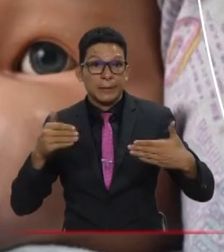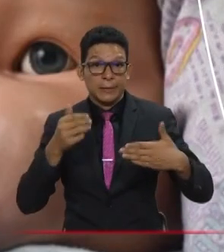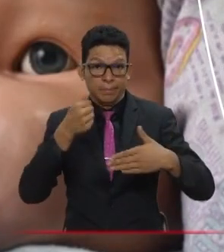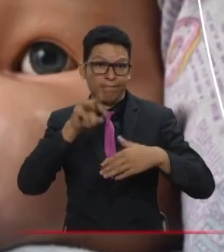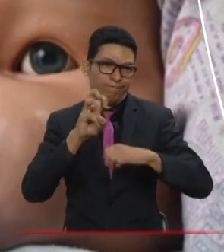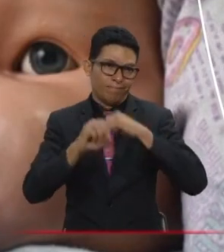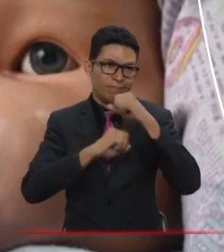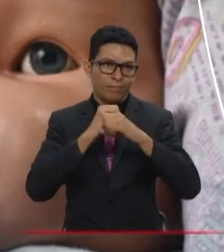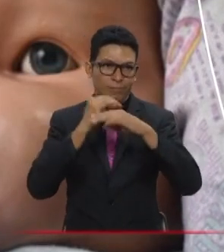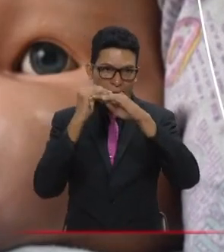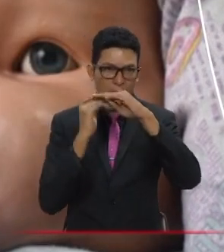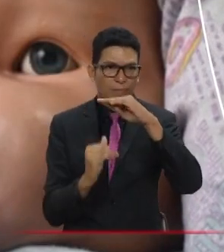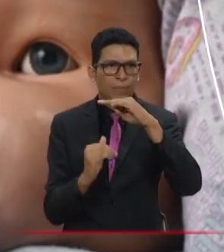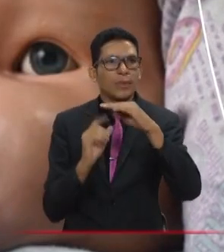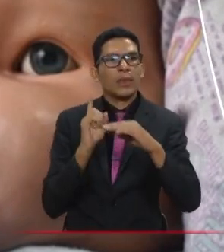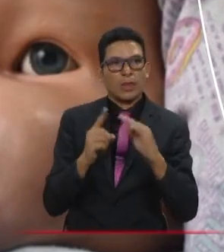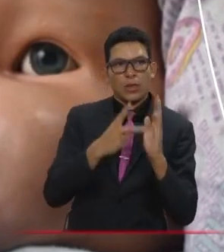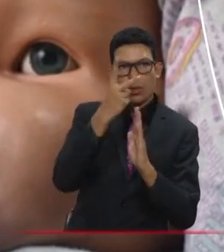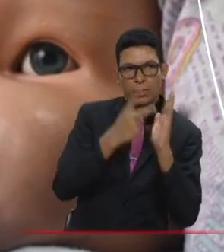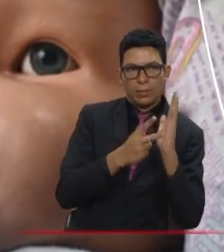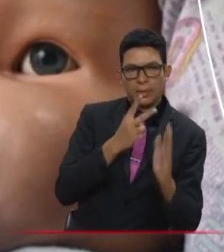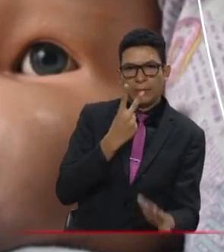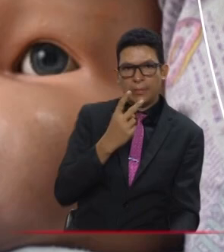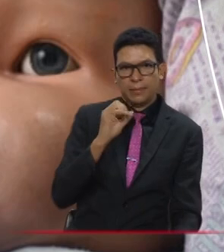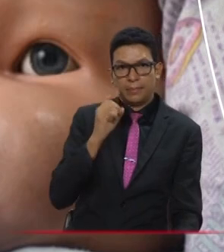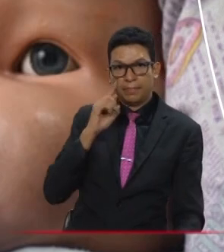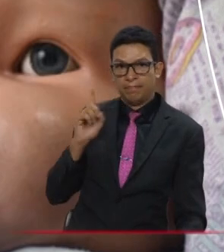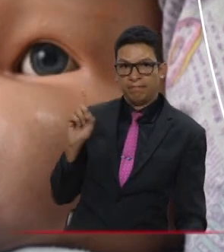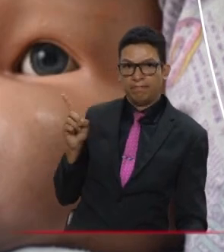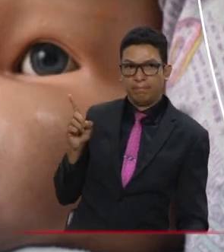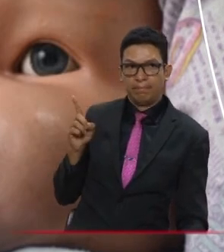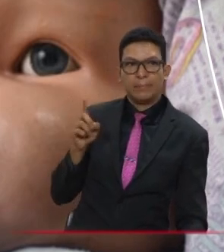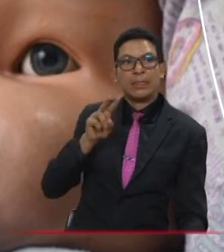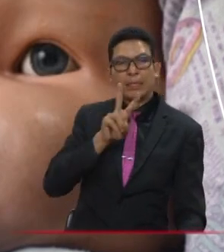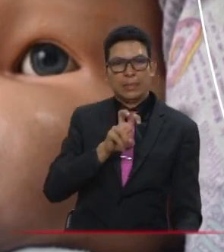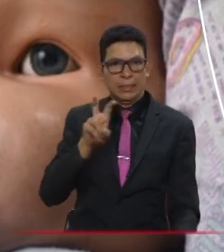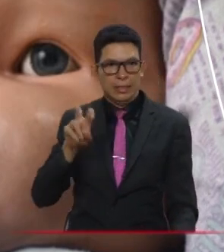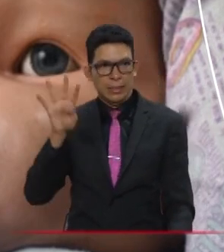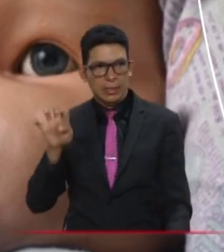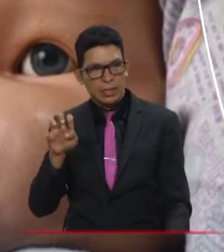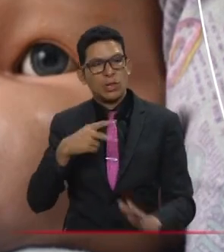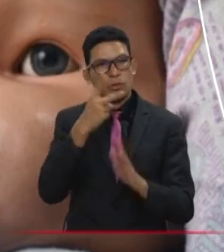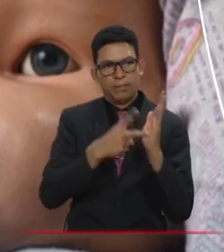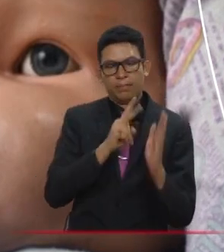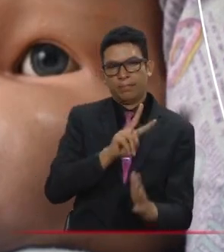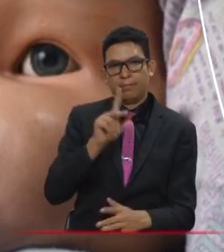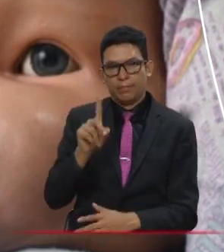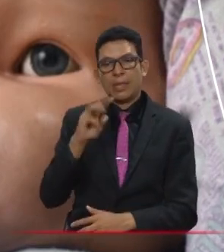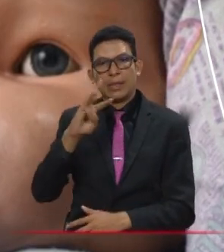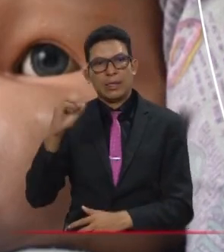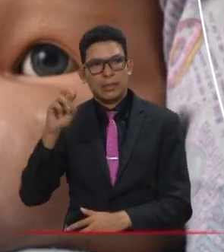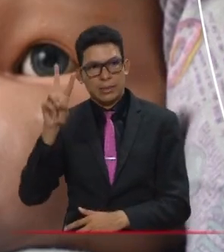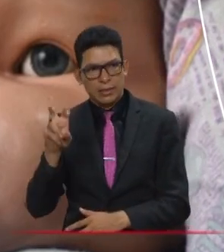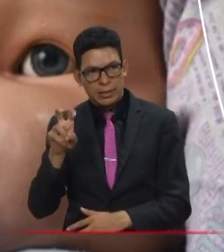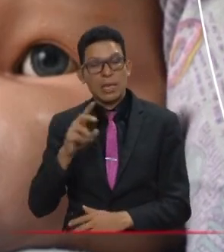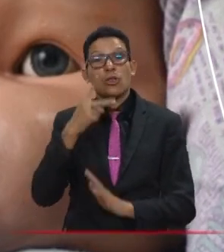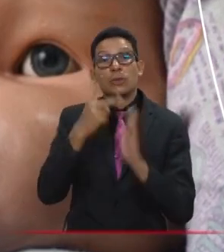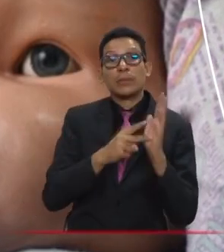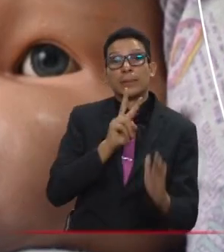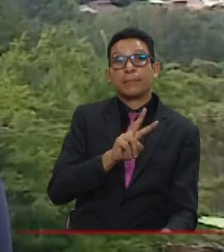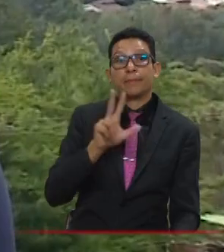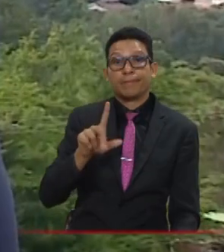779 correspondieron a 2020 307 a 2021 250 a 2022 y 67 en